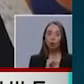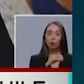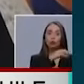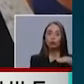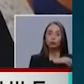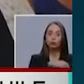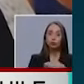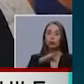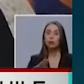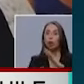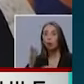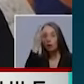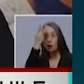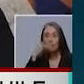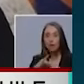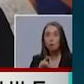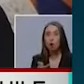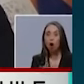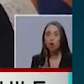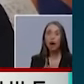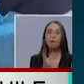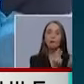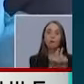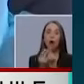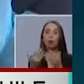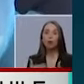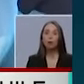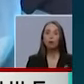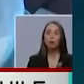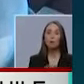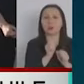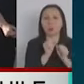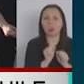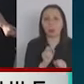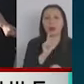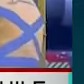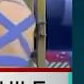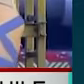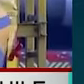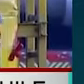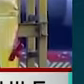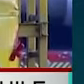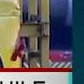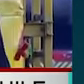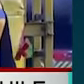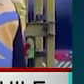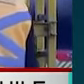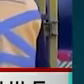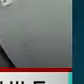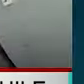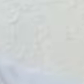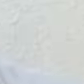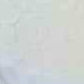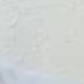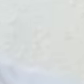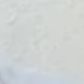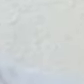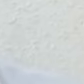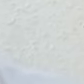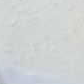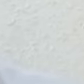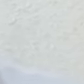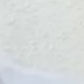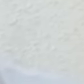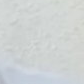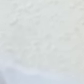inoculación chileno también será para todos los turistas. El objetivo, según ellos, impulsar la economía. Es verdaderamente